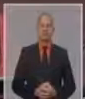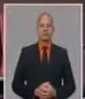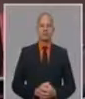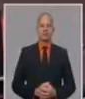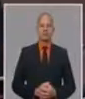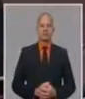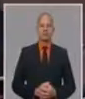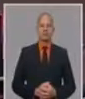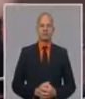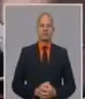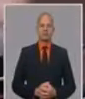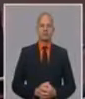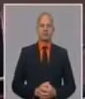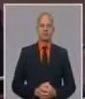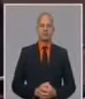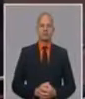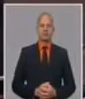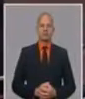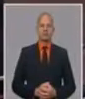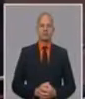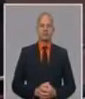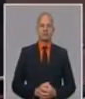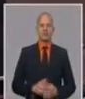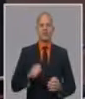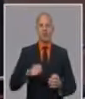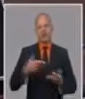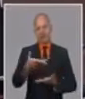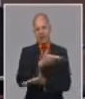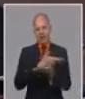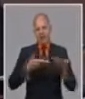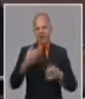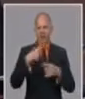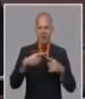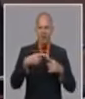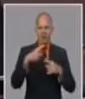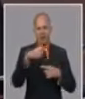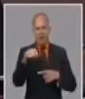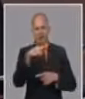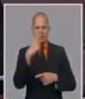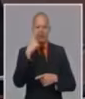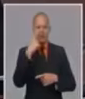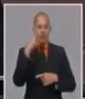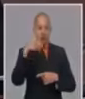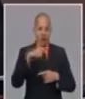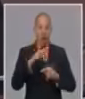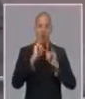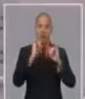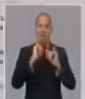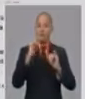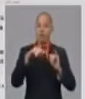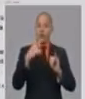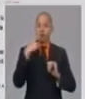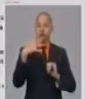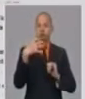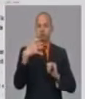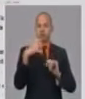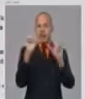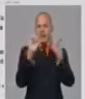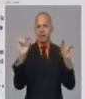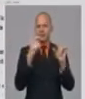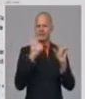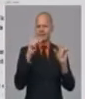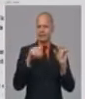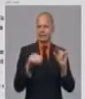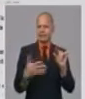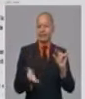Bueno, antes de seguir intercambiando con nuestros especialistas e invitados, quiero ir a una noticia que es ahora portada en Cuba Debate, y es que dice que